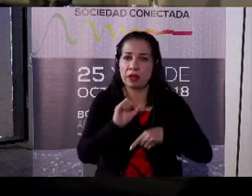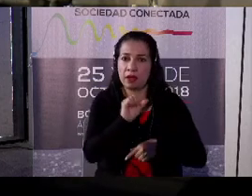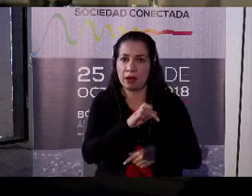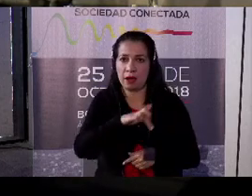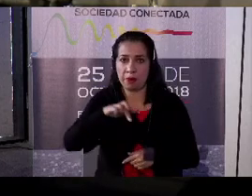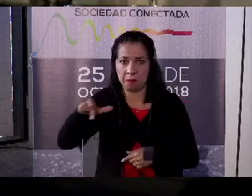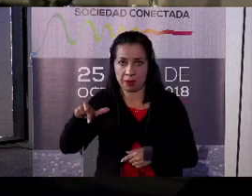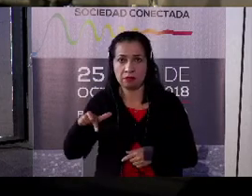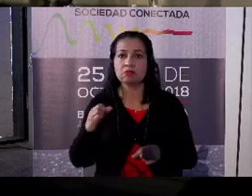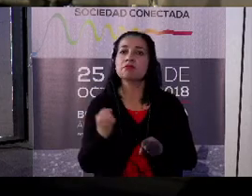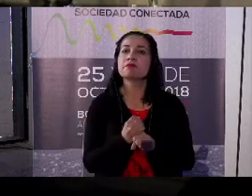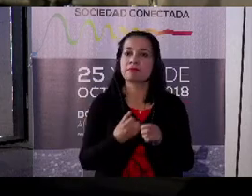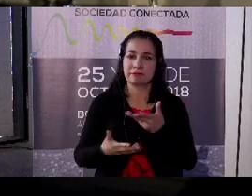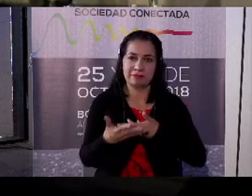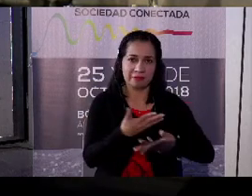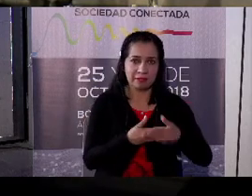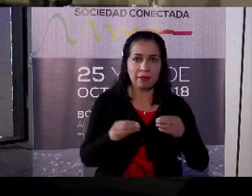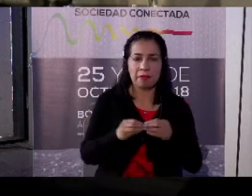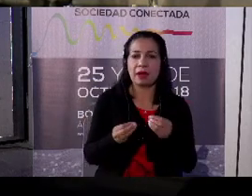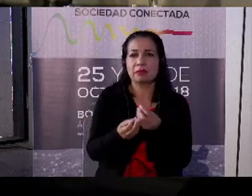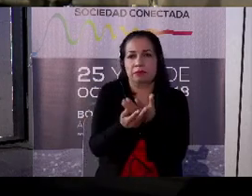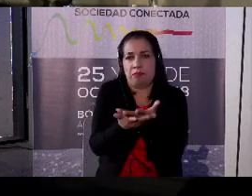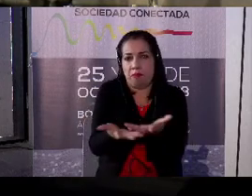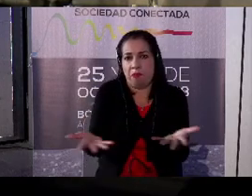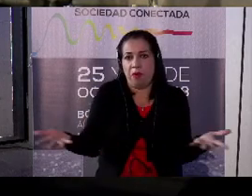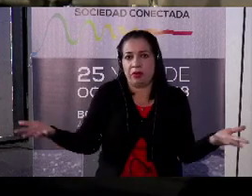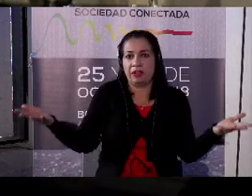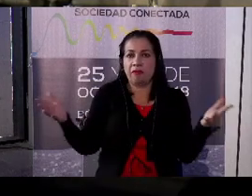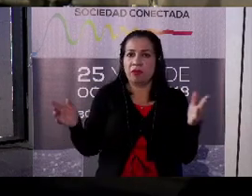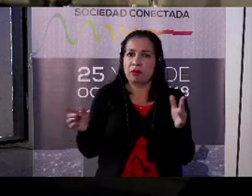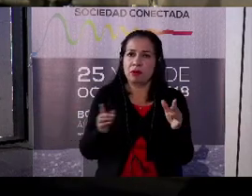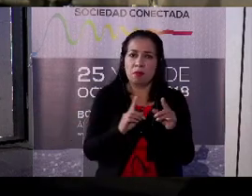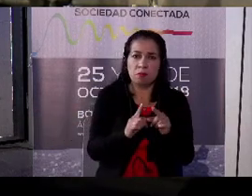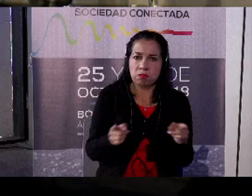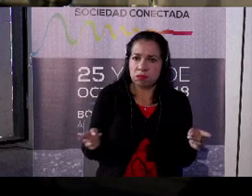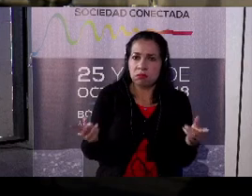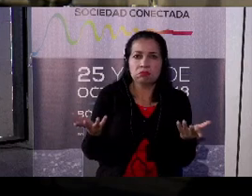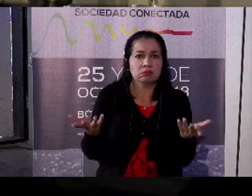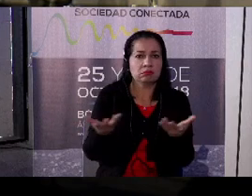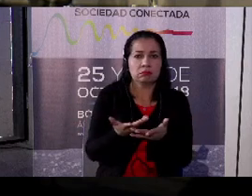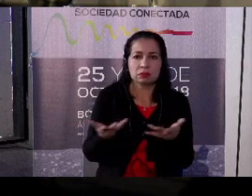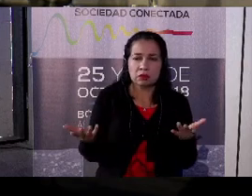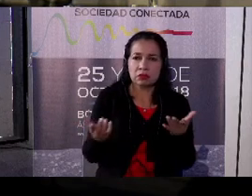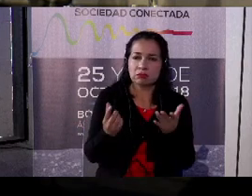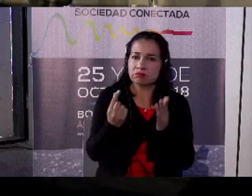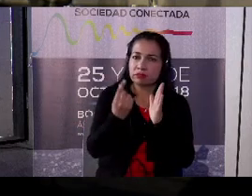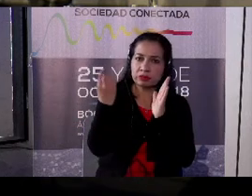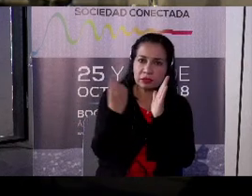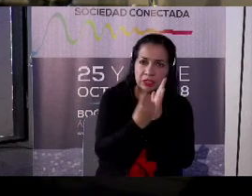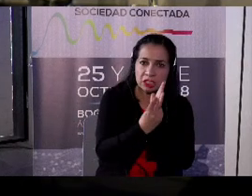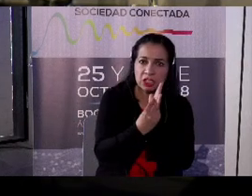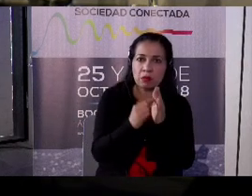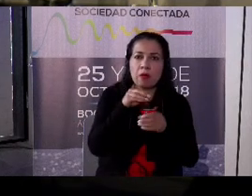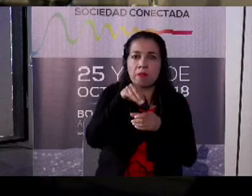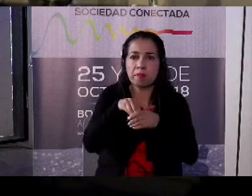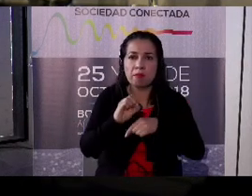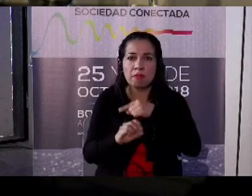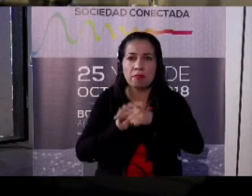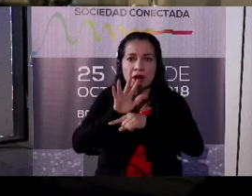aplicaciones y tenemos un portafolio muy comprensivo tenemos chips también con